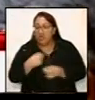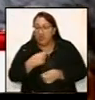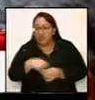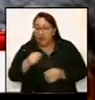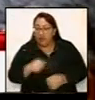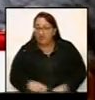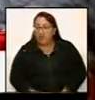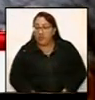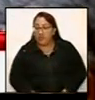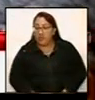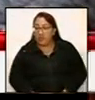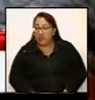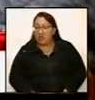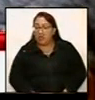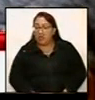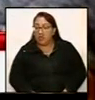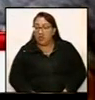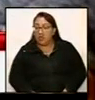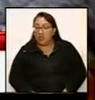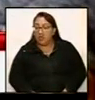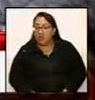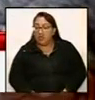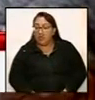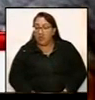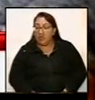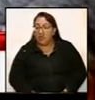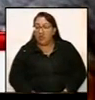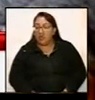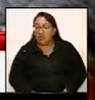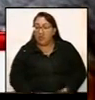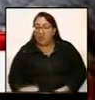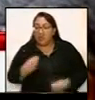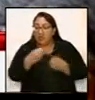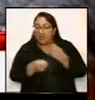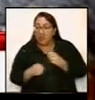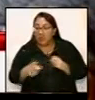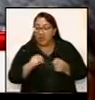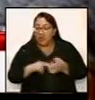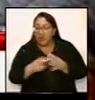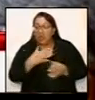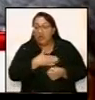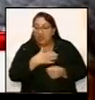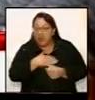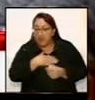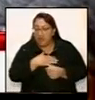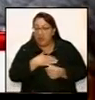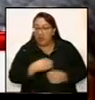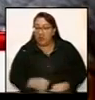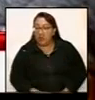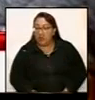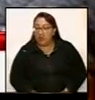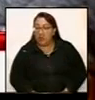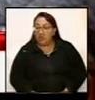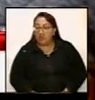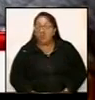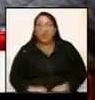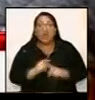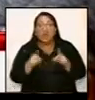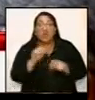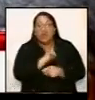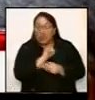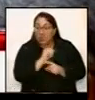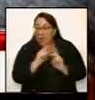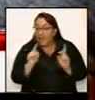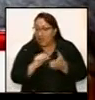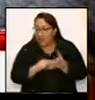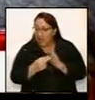firmado. O sea, aquí los aportes que hacemos a estos organismos nos hacen propietarios, si quieren decirlo, de estos organismos. O